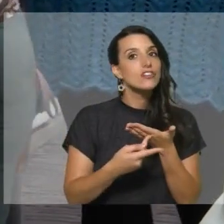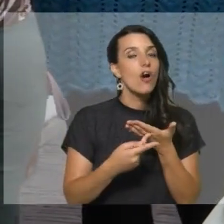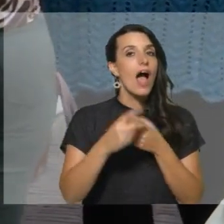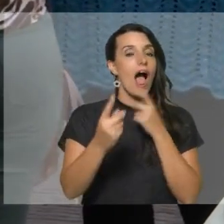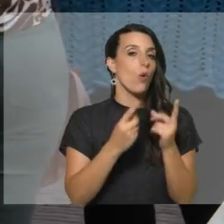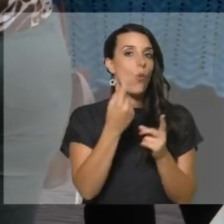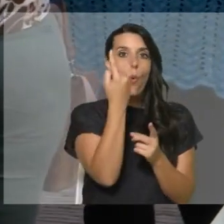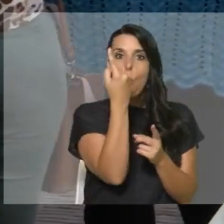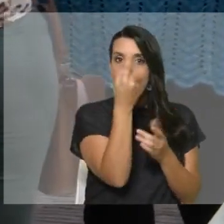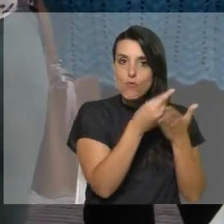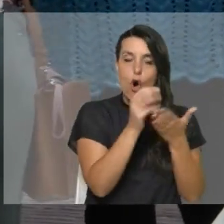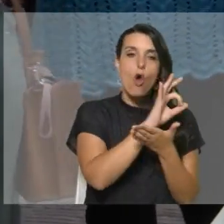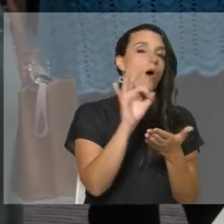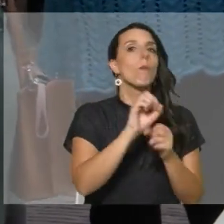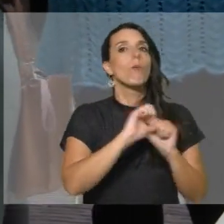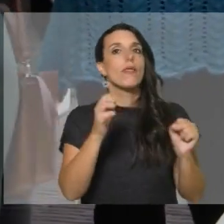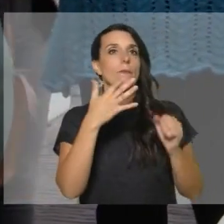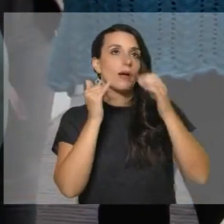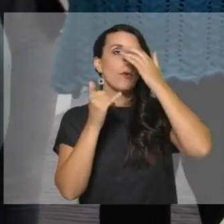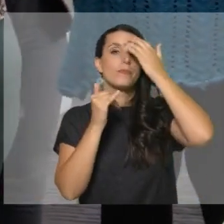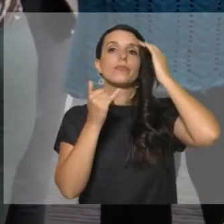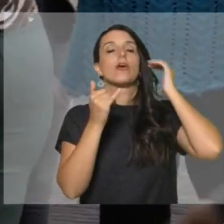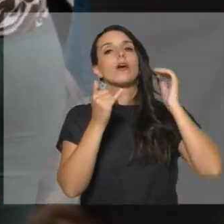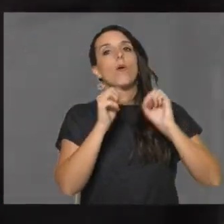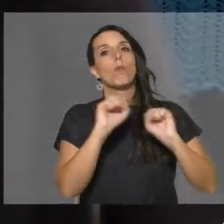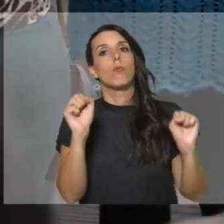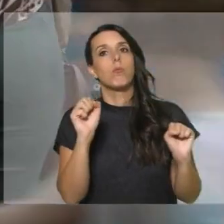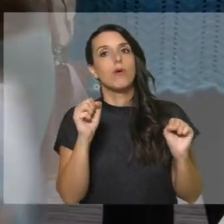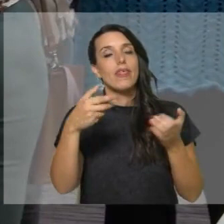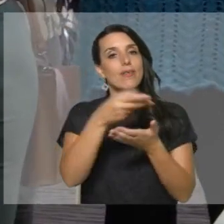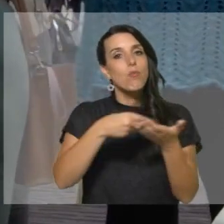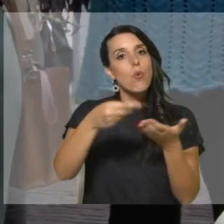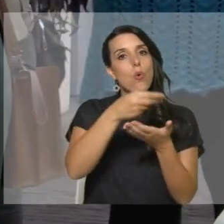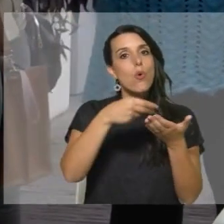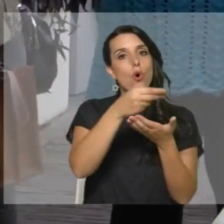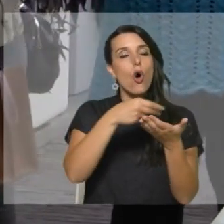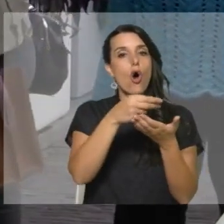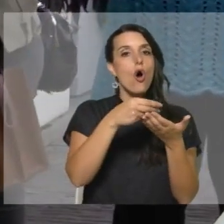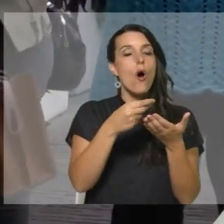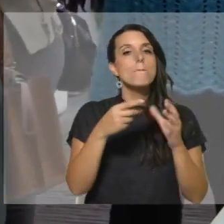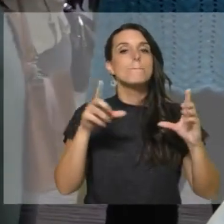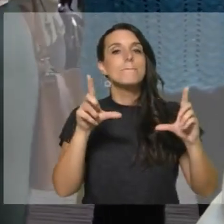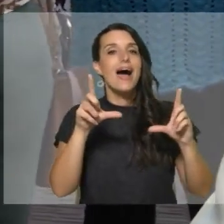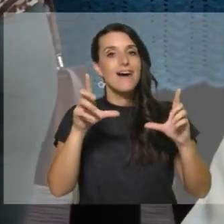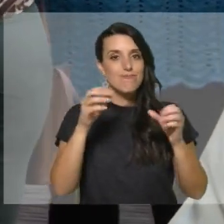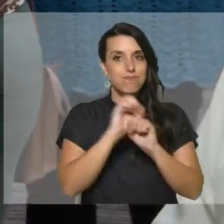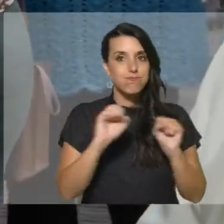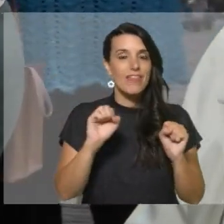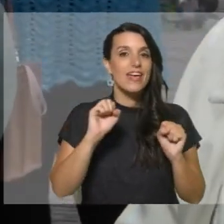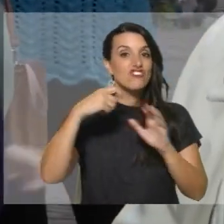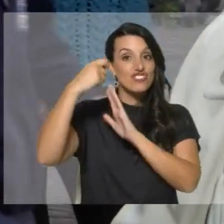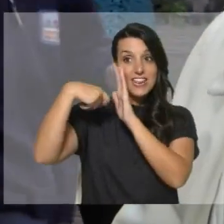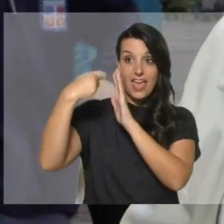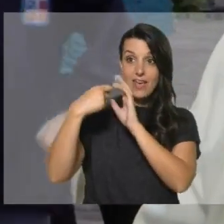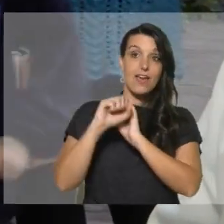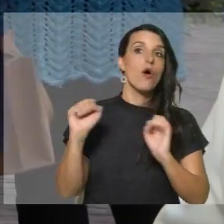obra única, podían ser obra... Bueno, podían ser ilustración animada, que es uno de los premios que damos junto con la Agencia del Cine y del